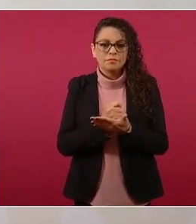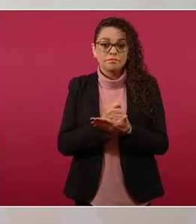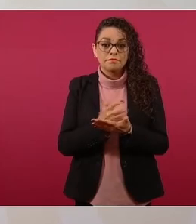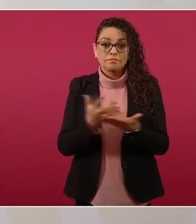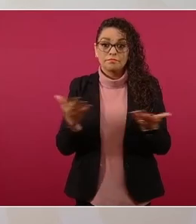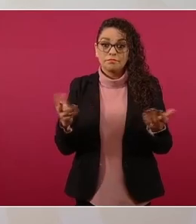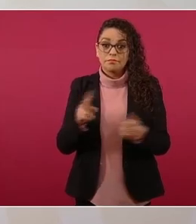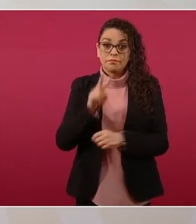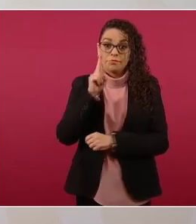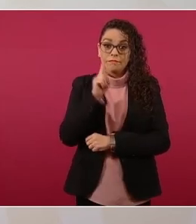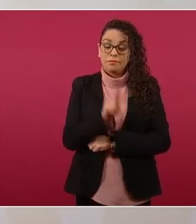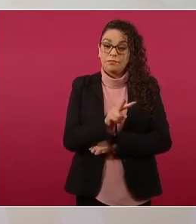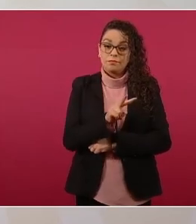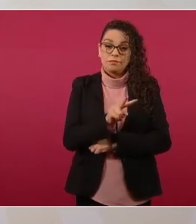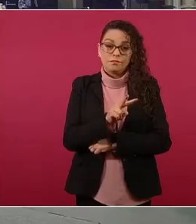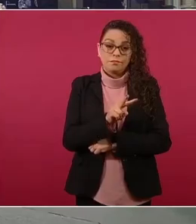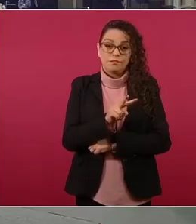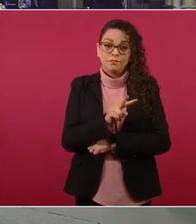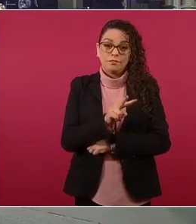malagradecidos, pues,